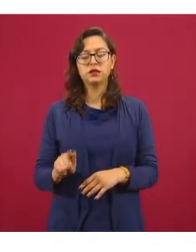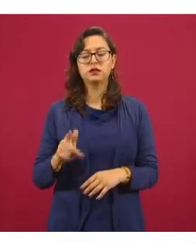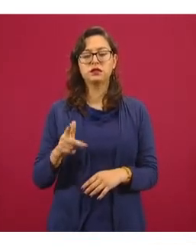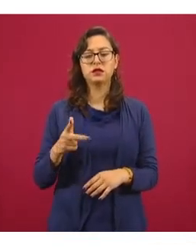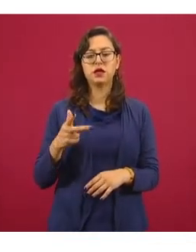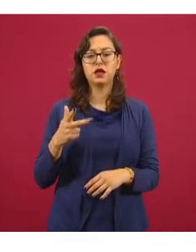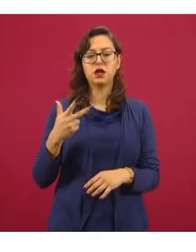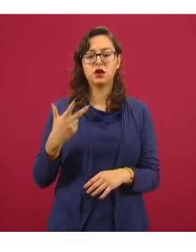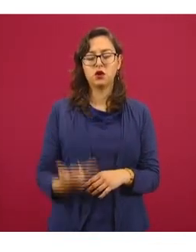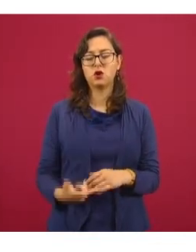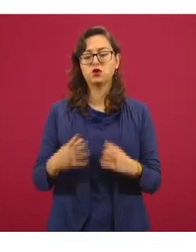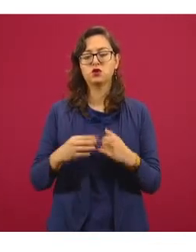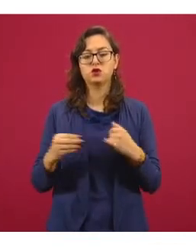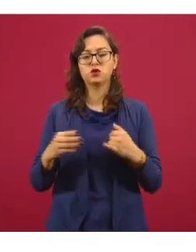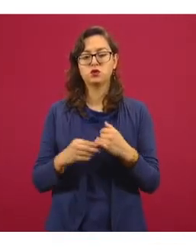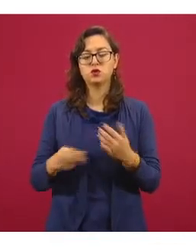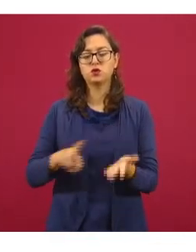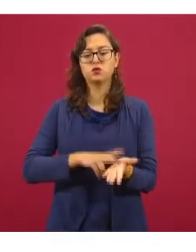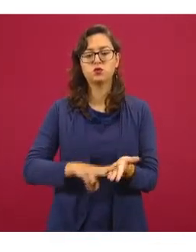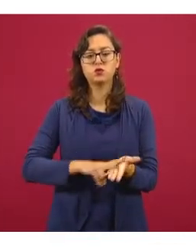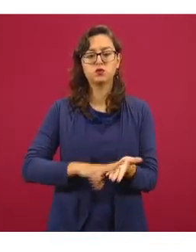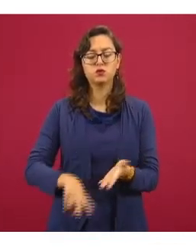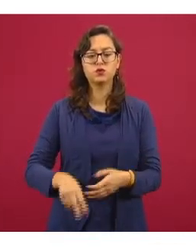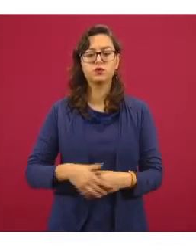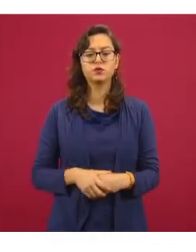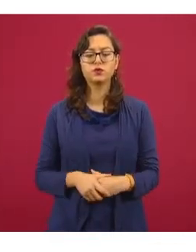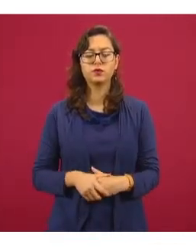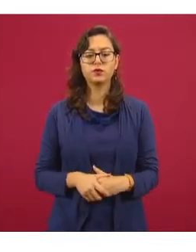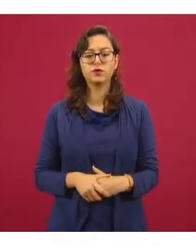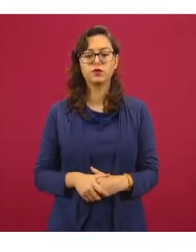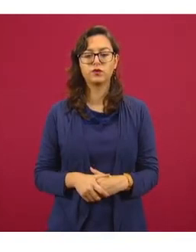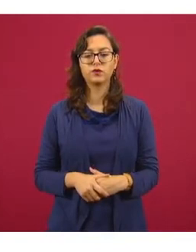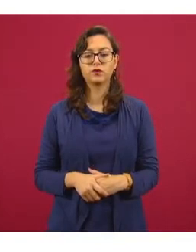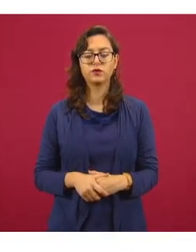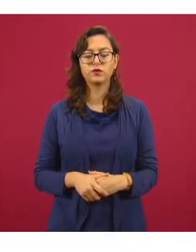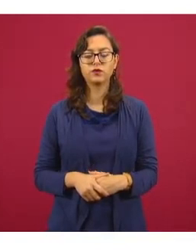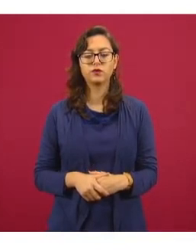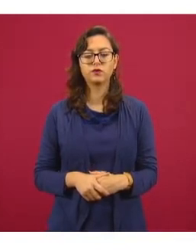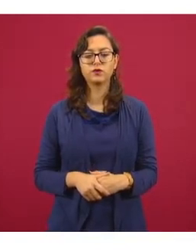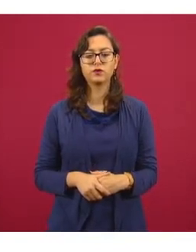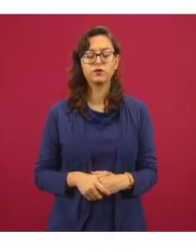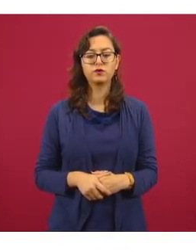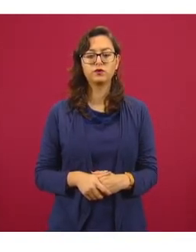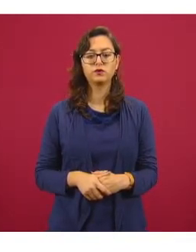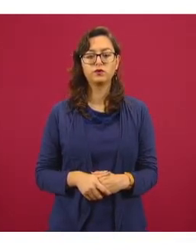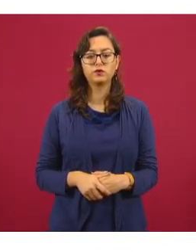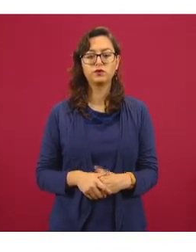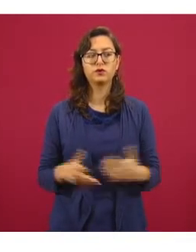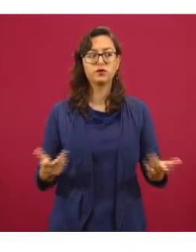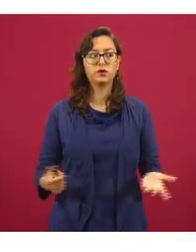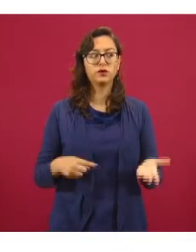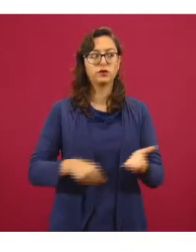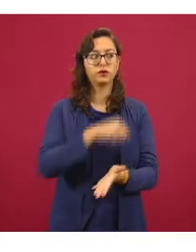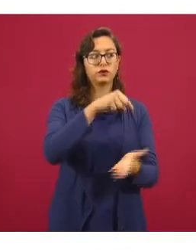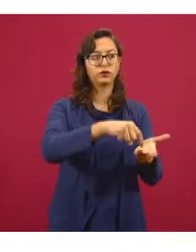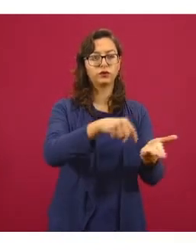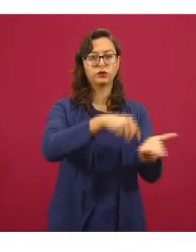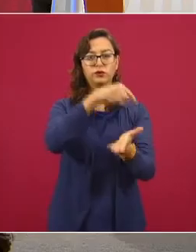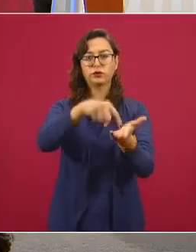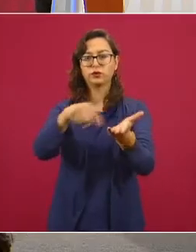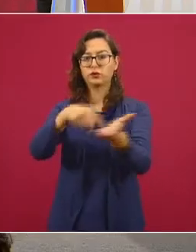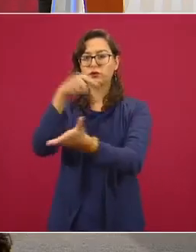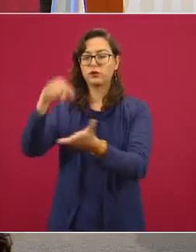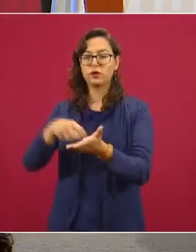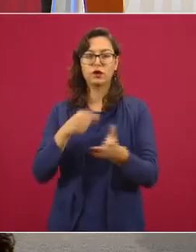$18.78 el promedio del combustible regular, de la gasolina regular. En acciones de verificación, una semana muy